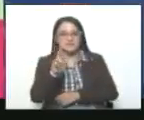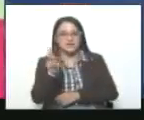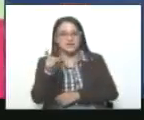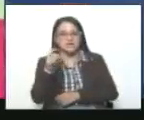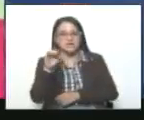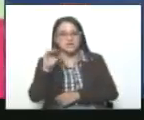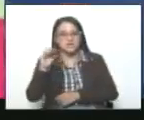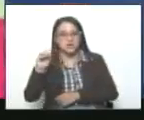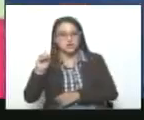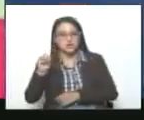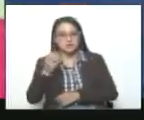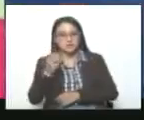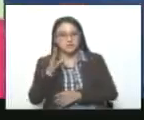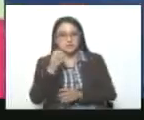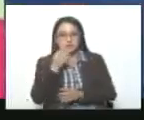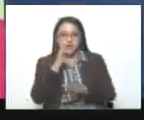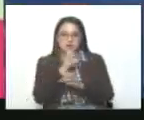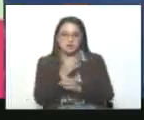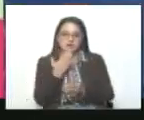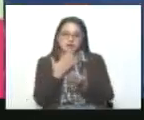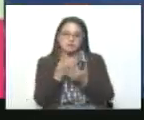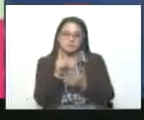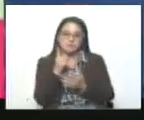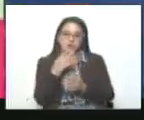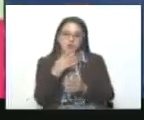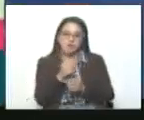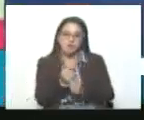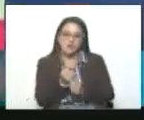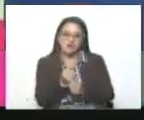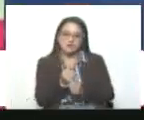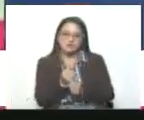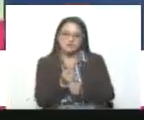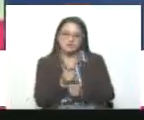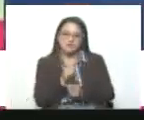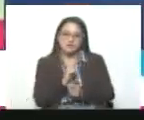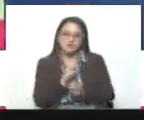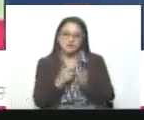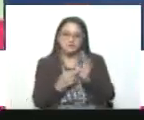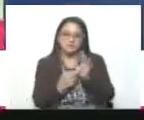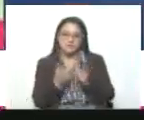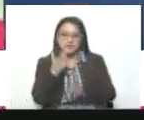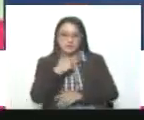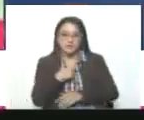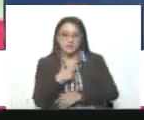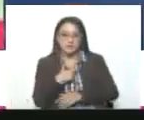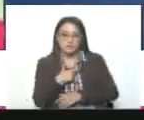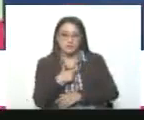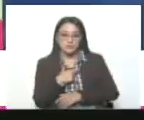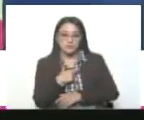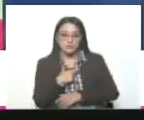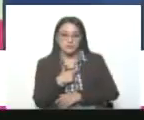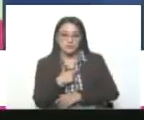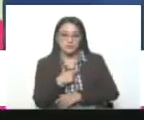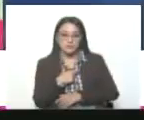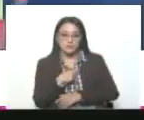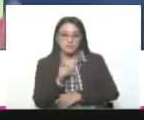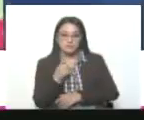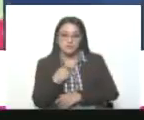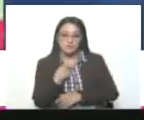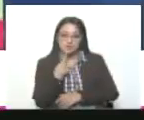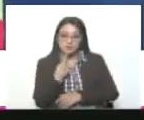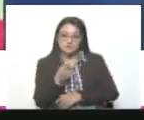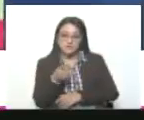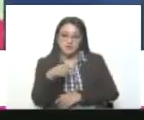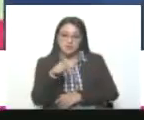presidente. Bueno, primeramente agradecerle la confianza que nos da toda la juventud representada hoy en mí. Quiero decirle que así como usted